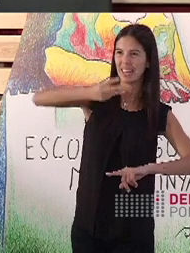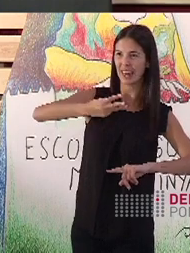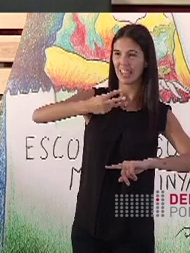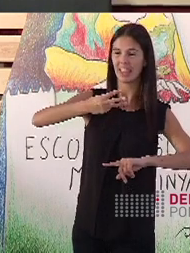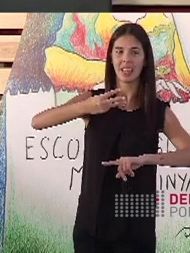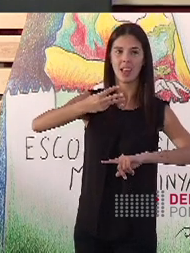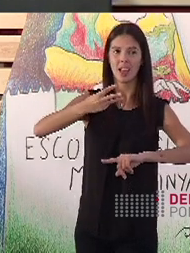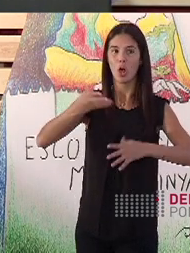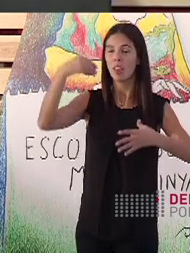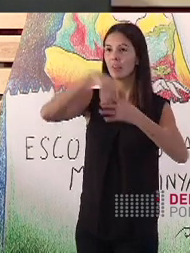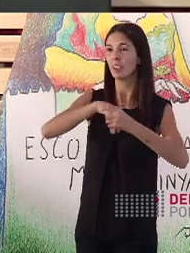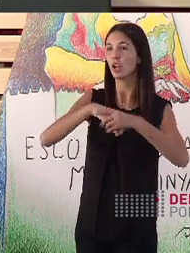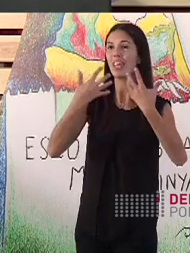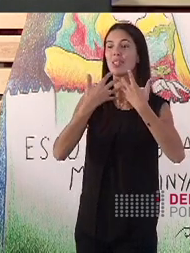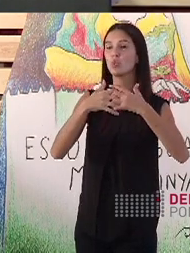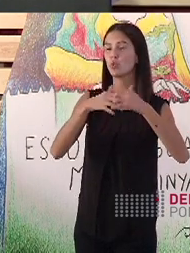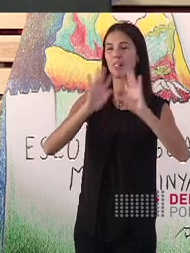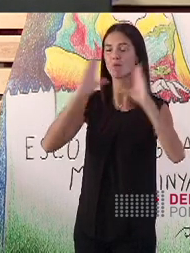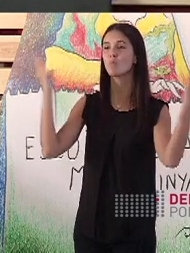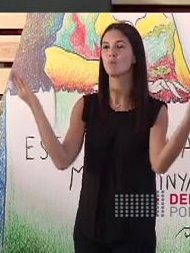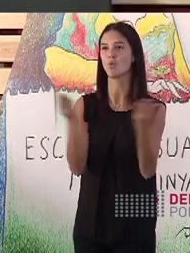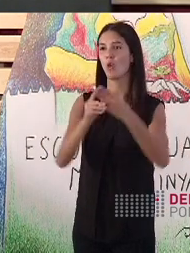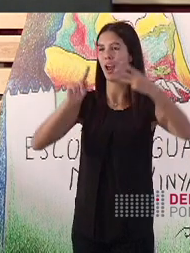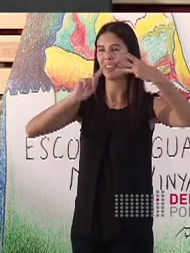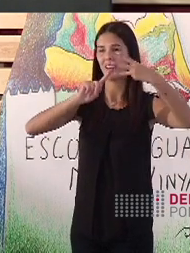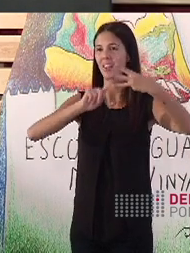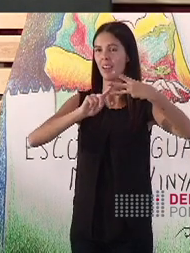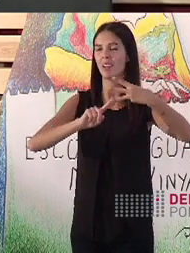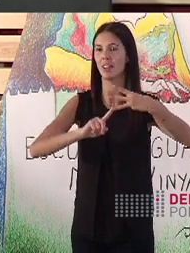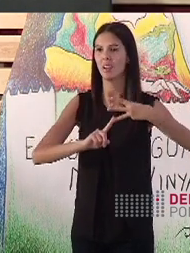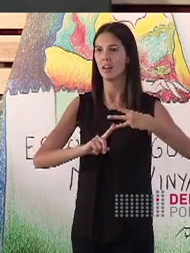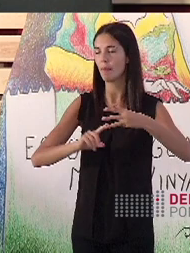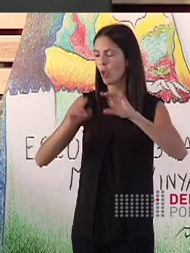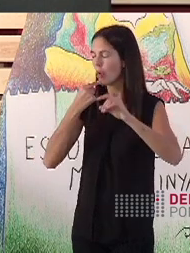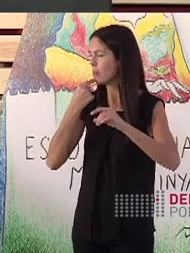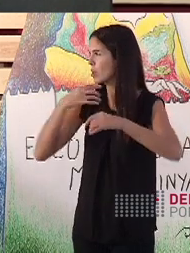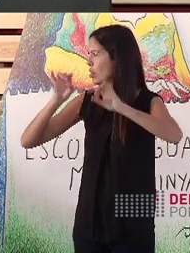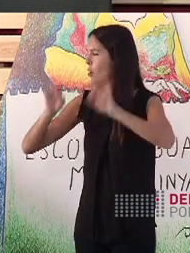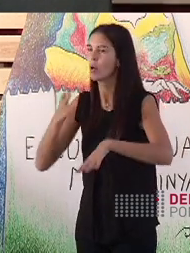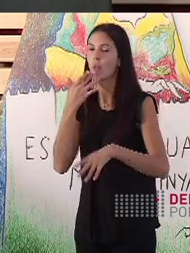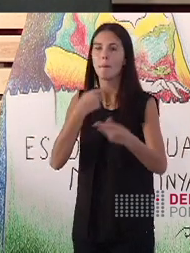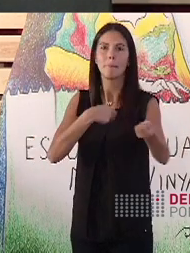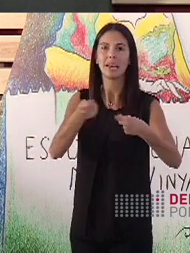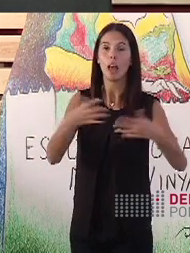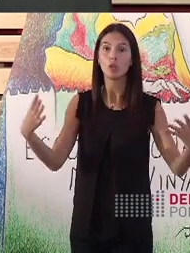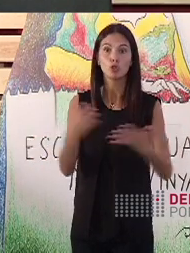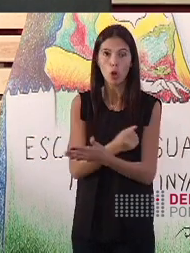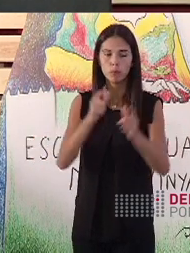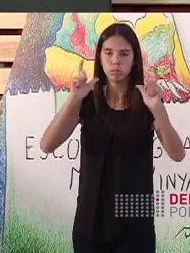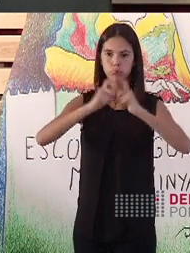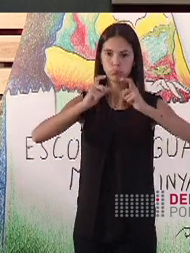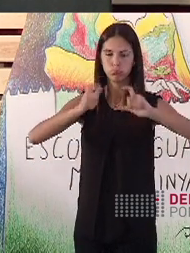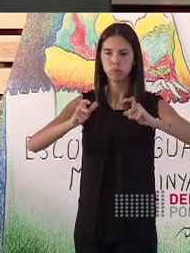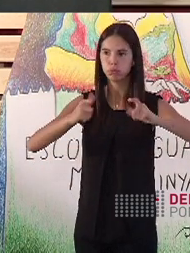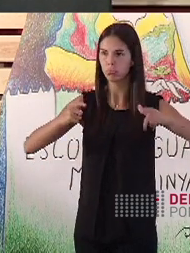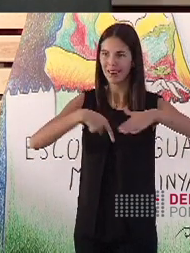siempre de industrias ilícitas en el mundo. Aquí estamos hablando de que igual que intentamos que todos los mercados crezcan y que el crecimiento